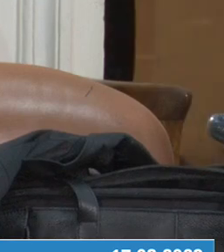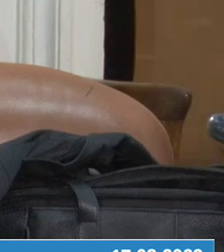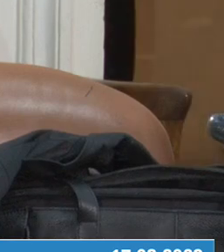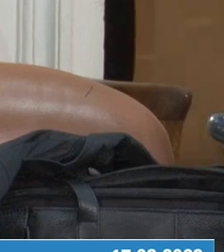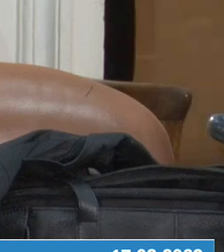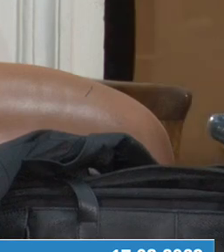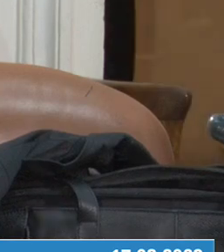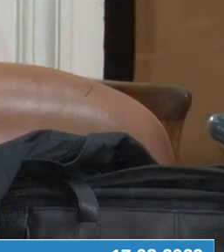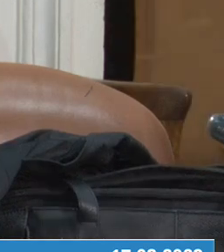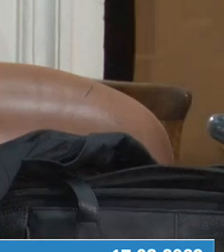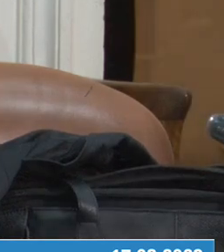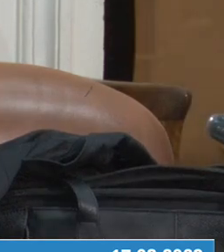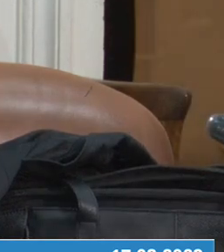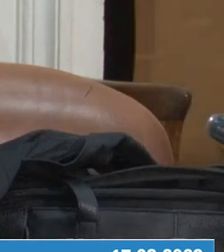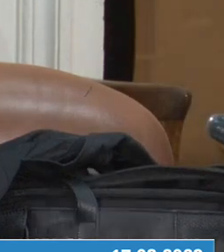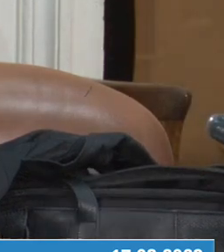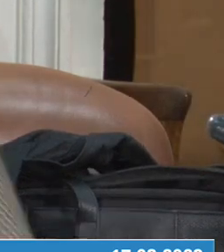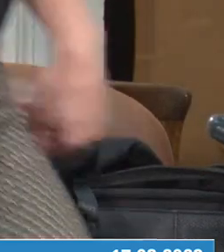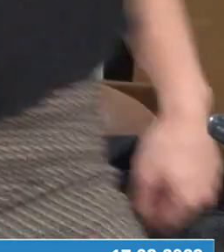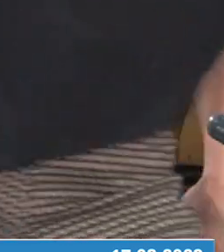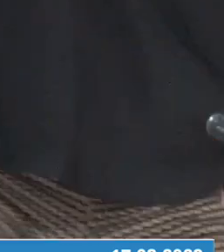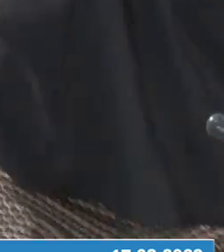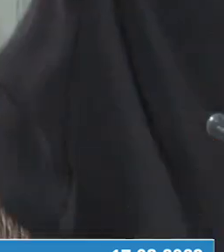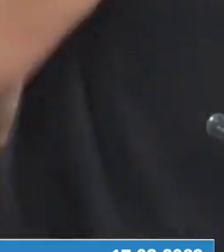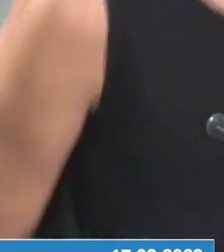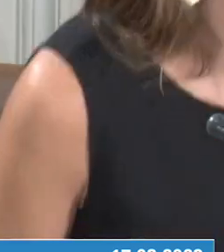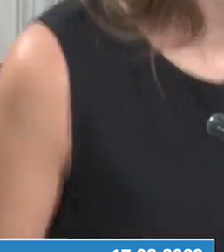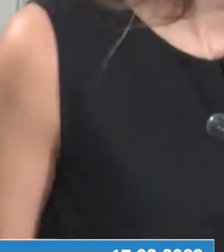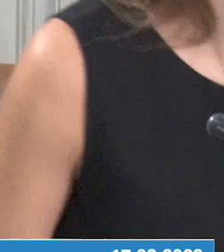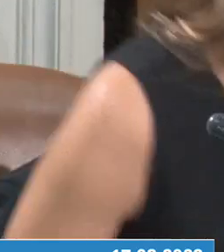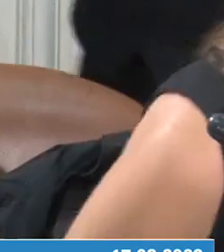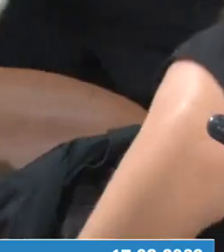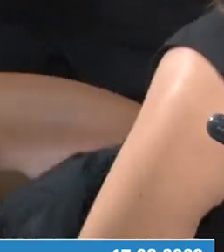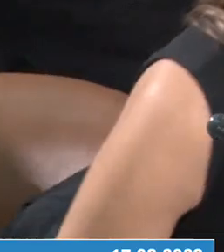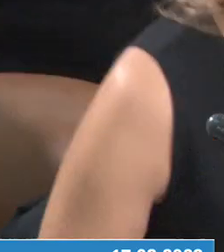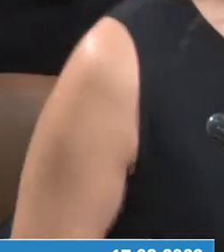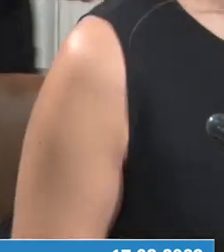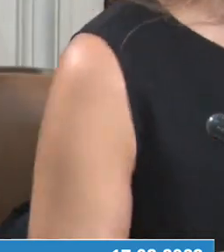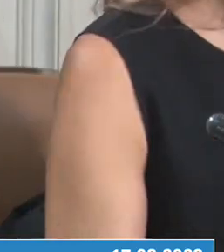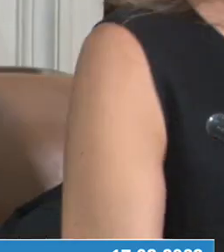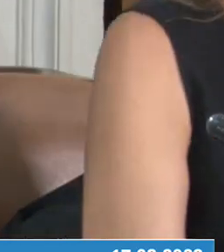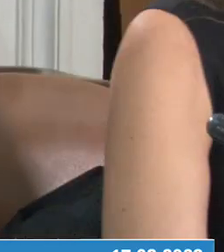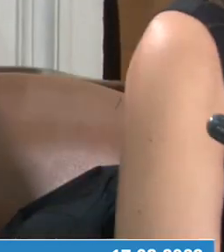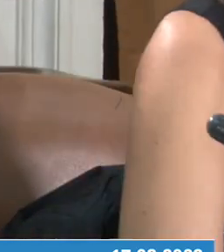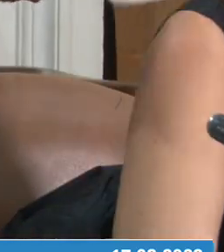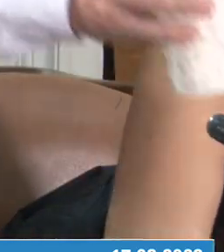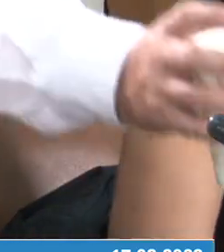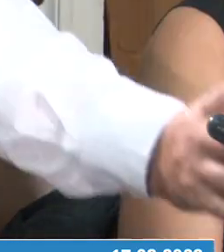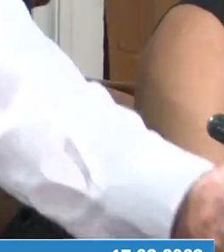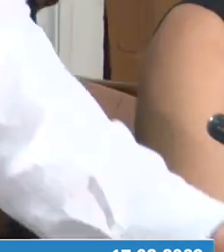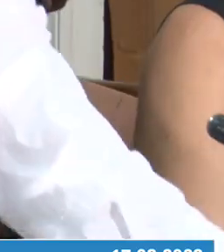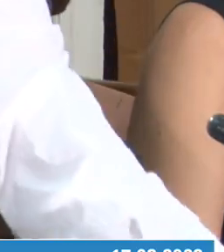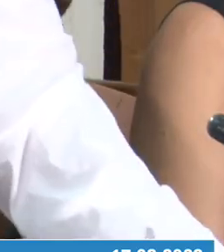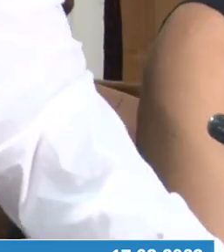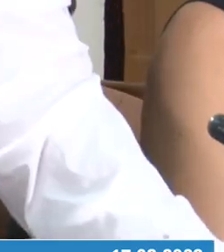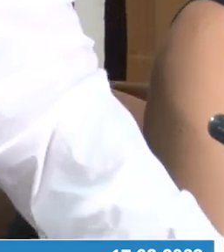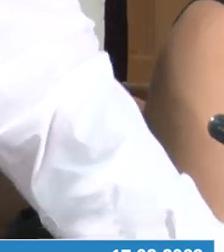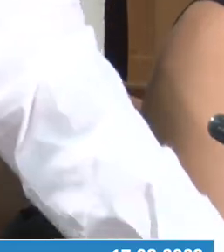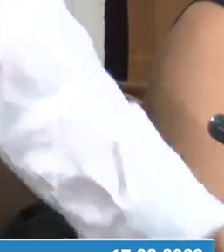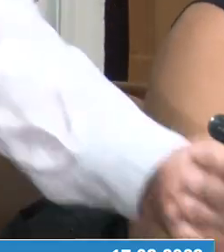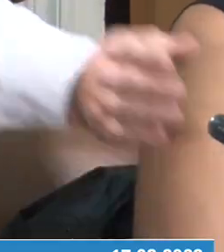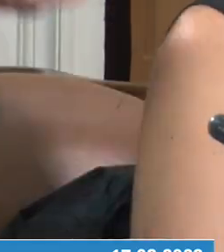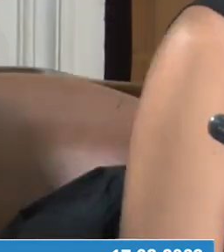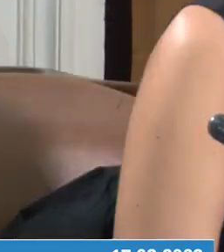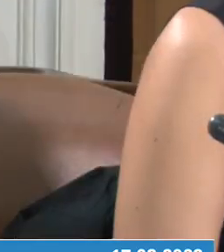¿cómo presentarlo, no? A don José Luis Egaña, profesor titular de la Facultad de Derecho de la Pontificia Universidad Católica de Chile, larga